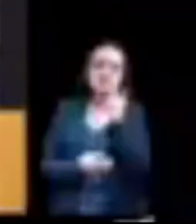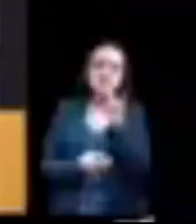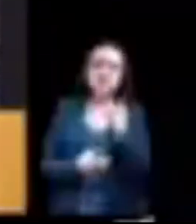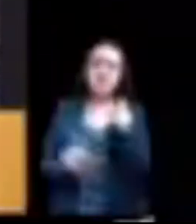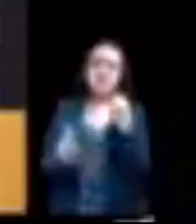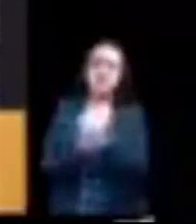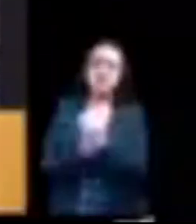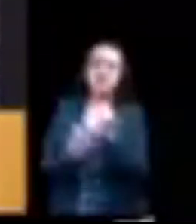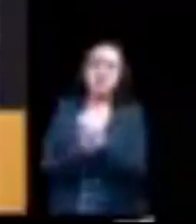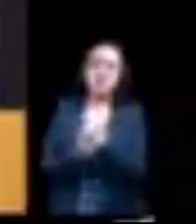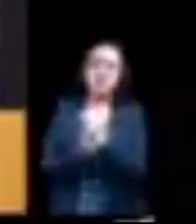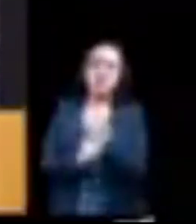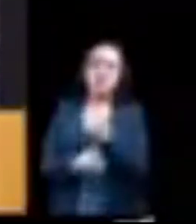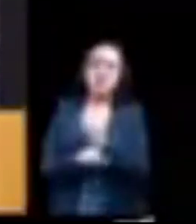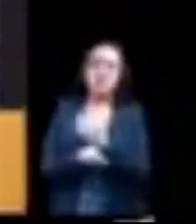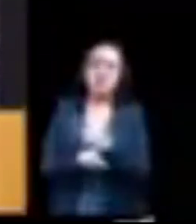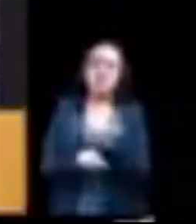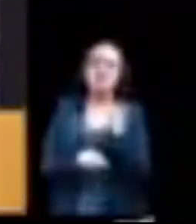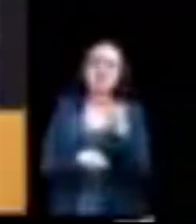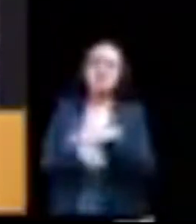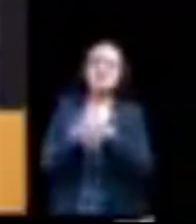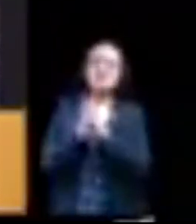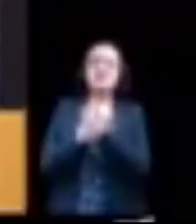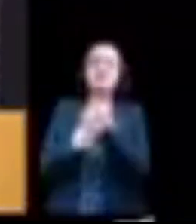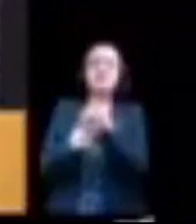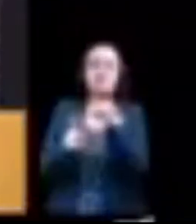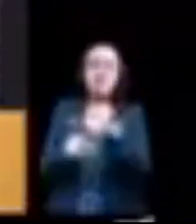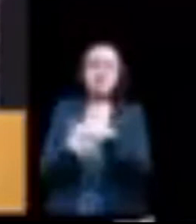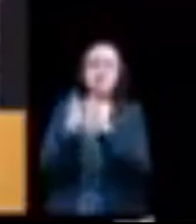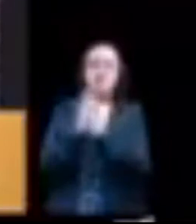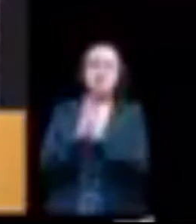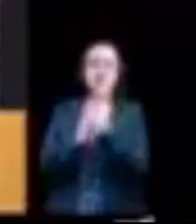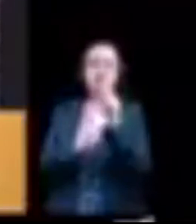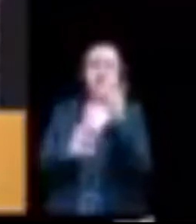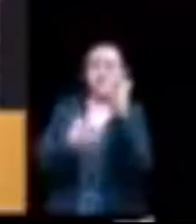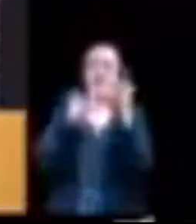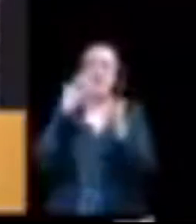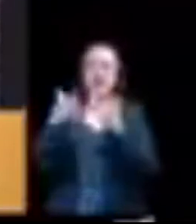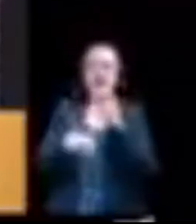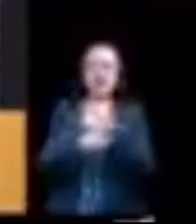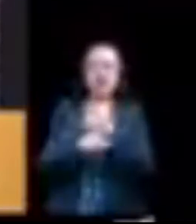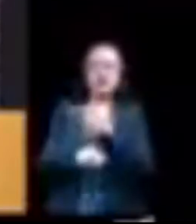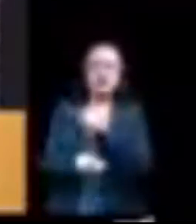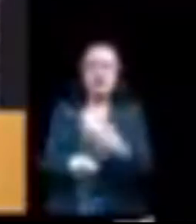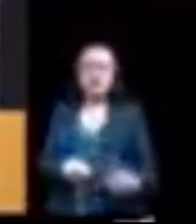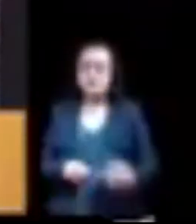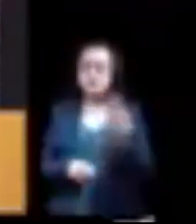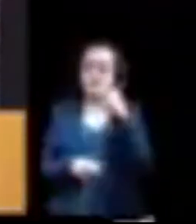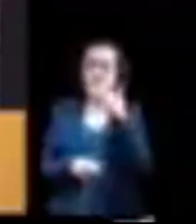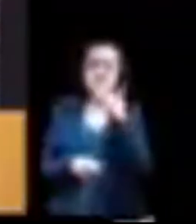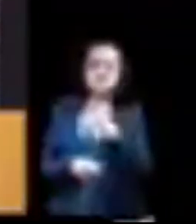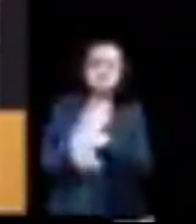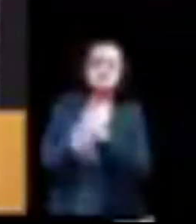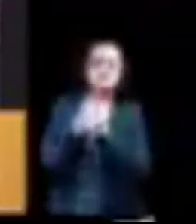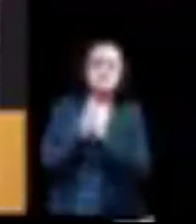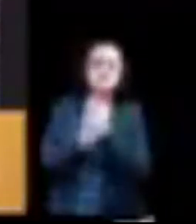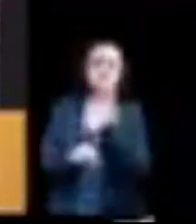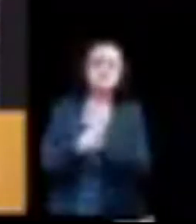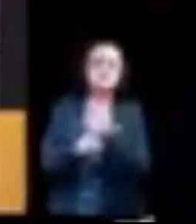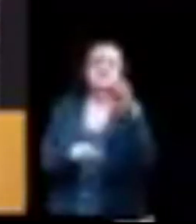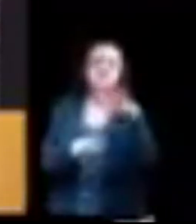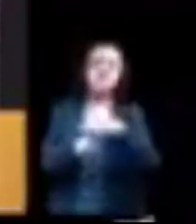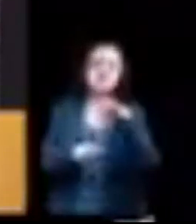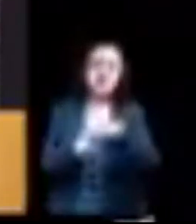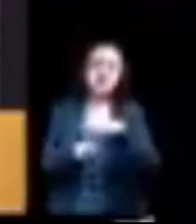me. Diputado, le pido que mantenga el orden y que no grite. Esta presidencia lo escucha perfectamente. Estábamos en